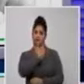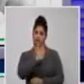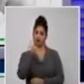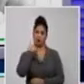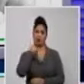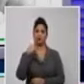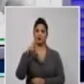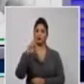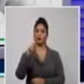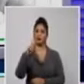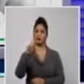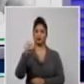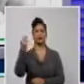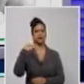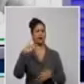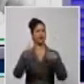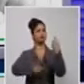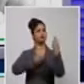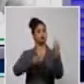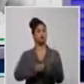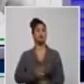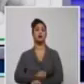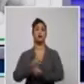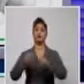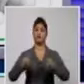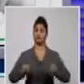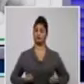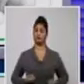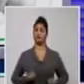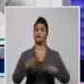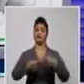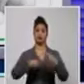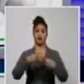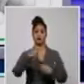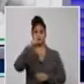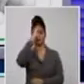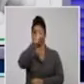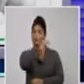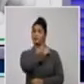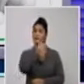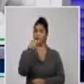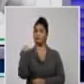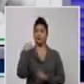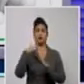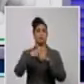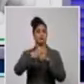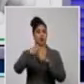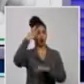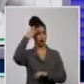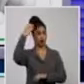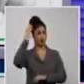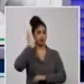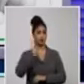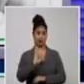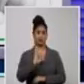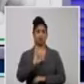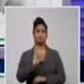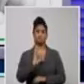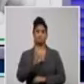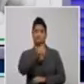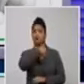todo el esfuerzo del personal de la salud, también se conocía que lamentablemente falleció un cubano a consecuencia de la